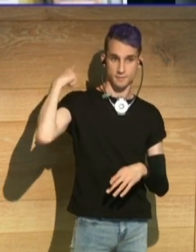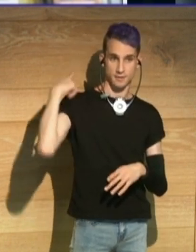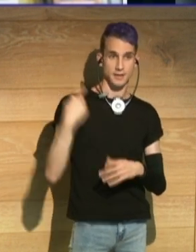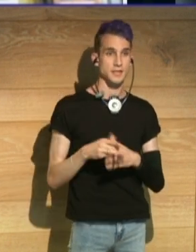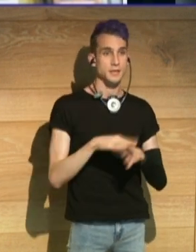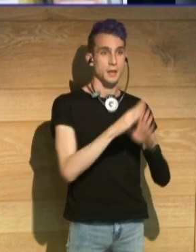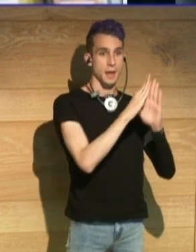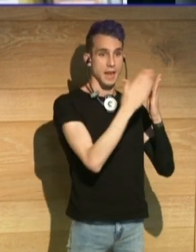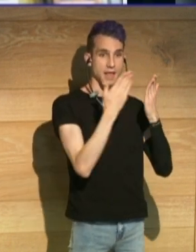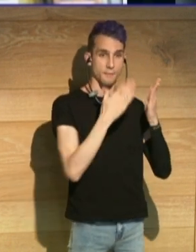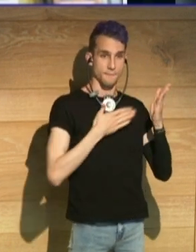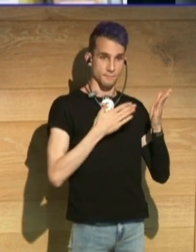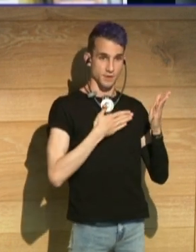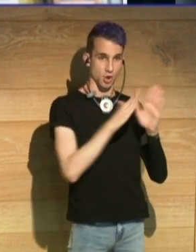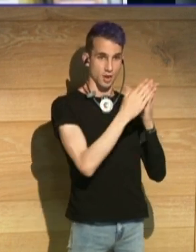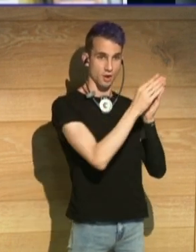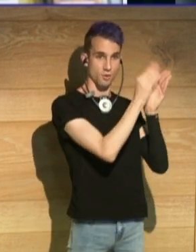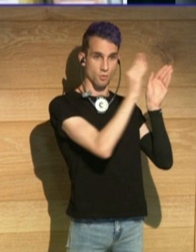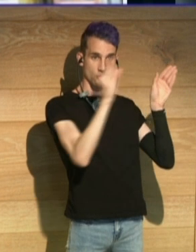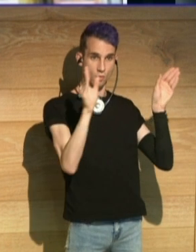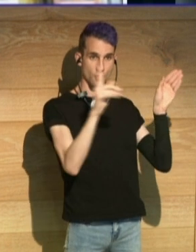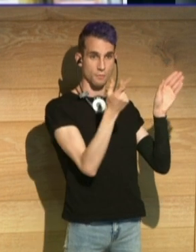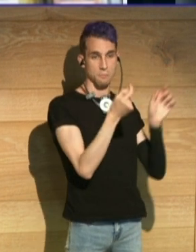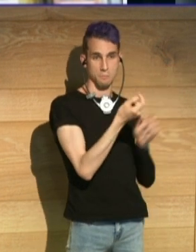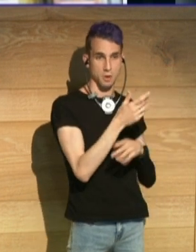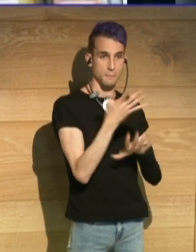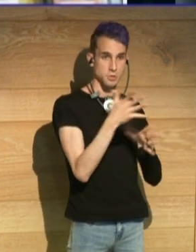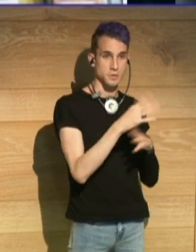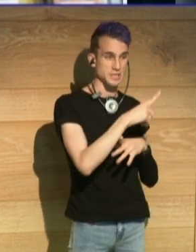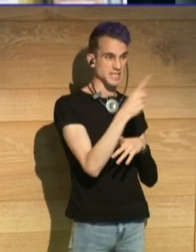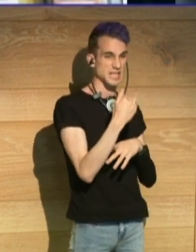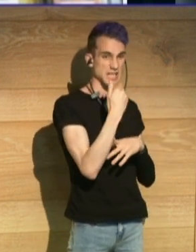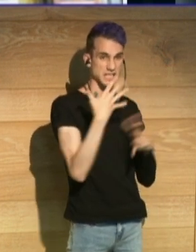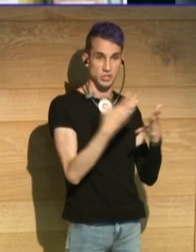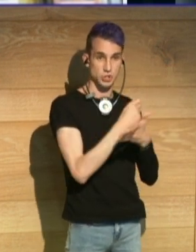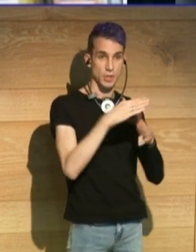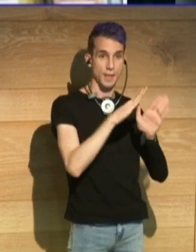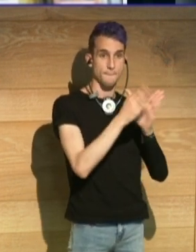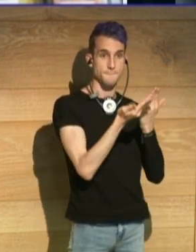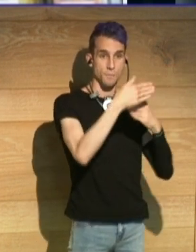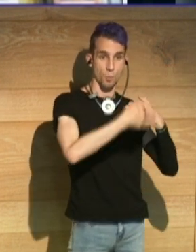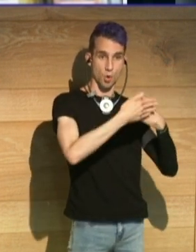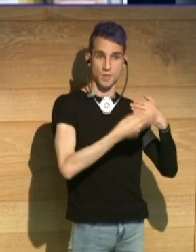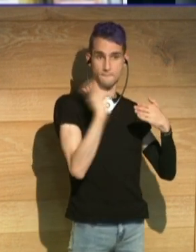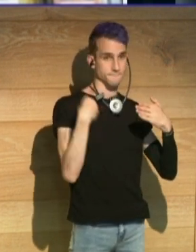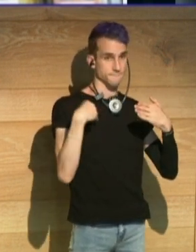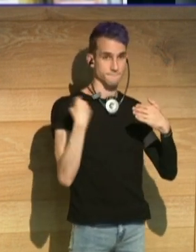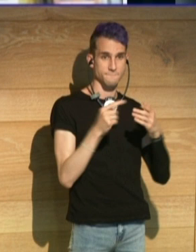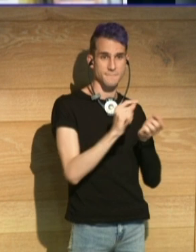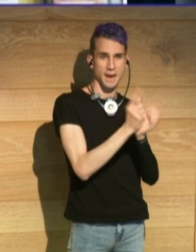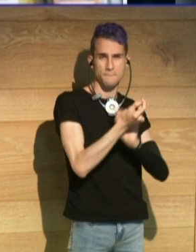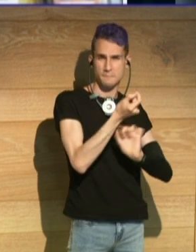pocas ediciones y casi todas pues han, digamos, conservado la misma portada con unas muy pequeñas variaciones,